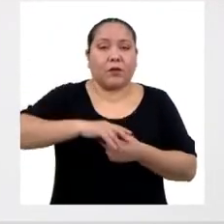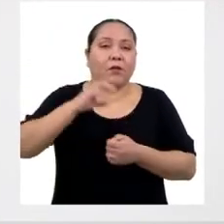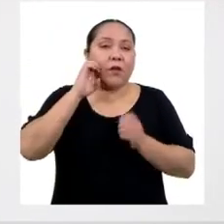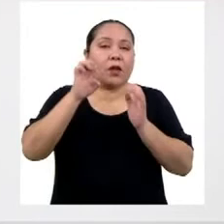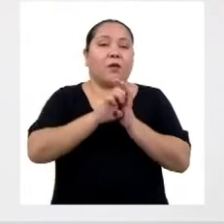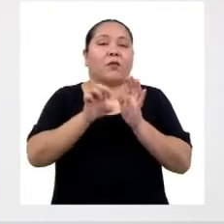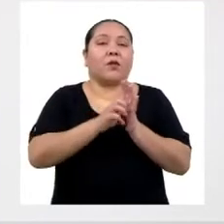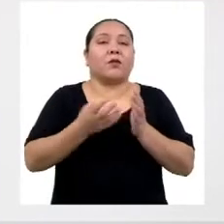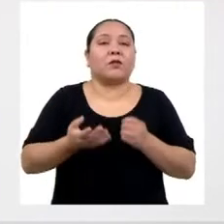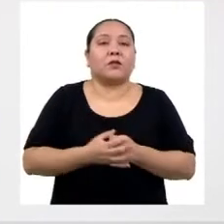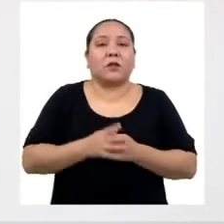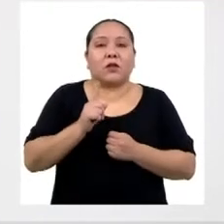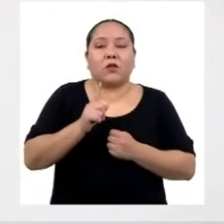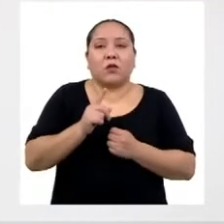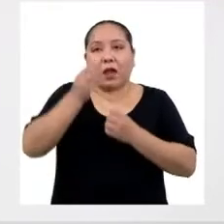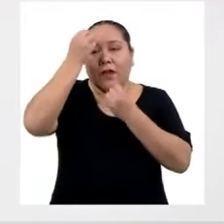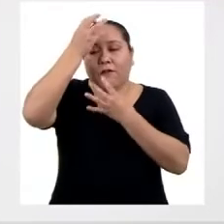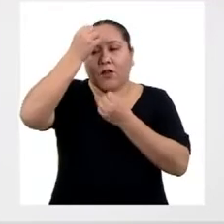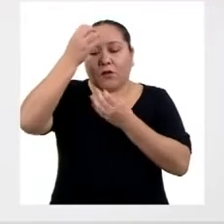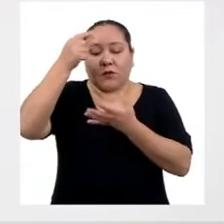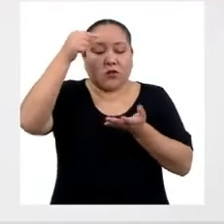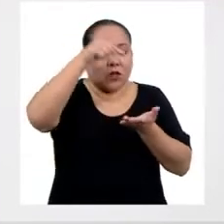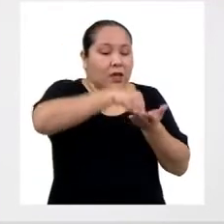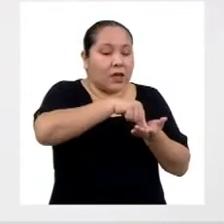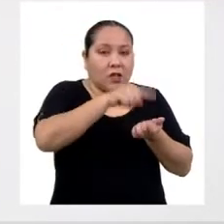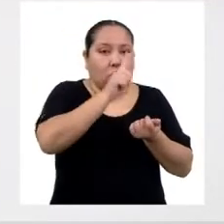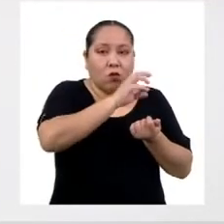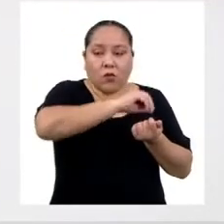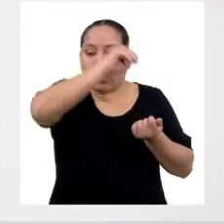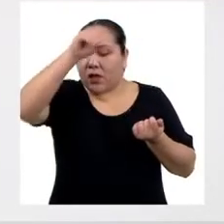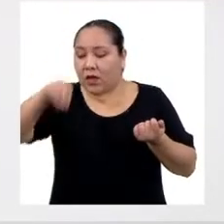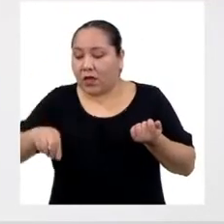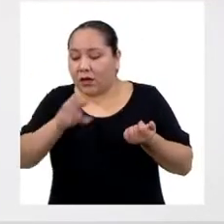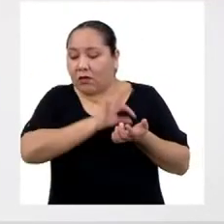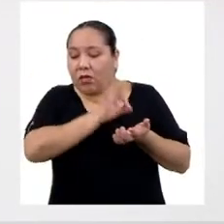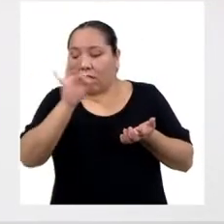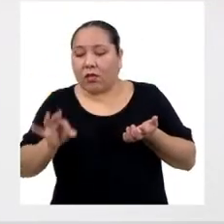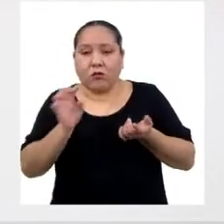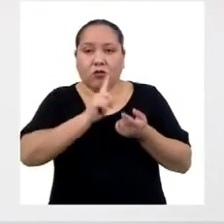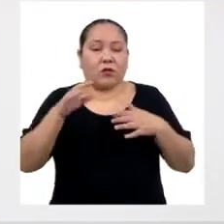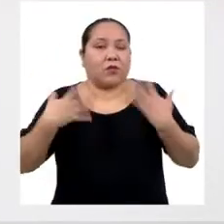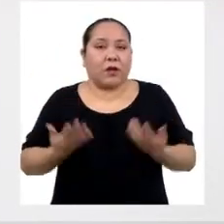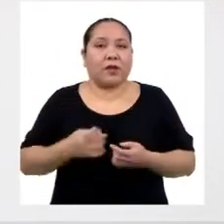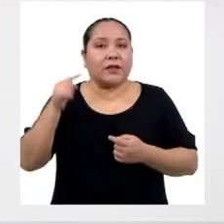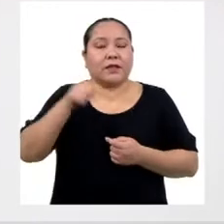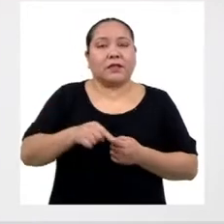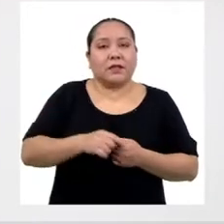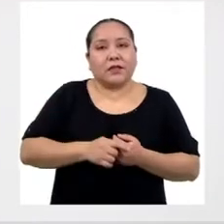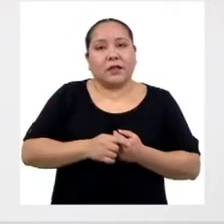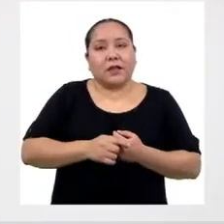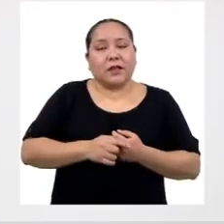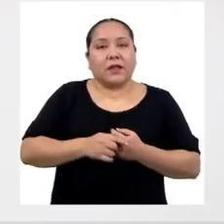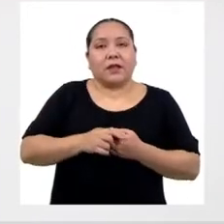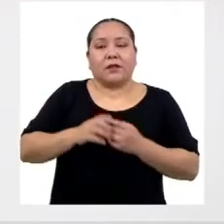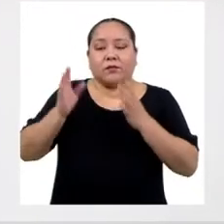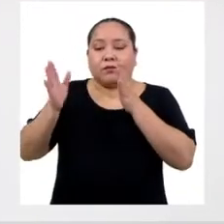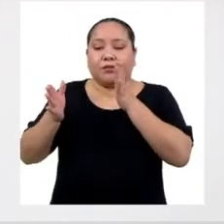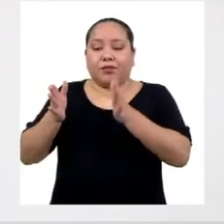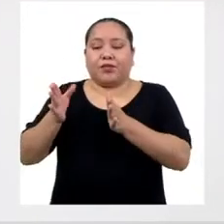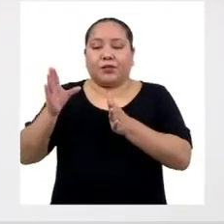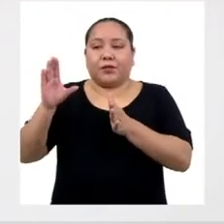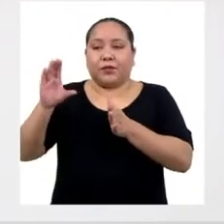dato pertenece a un intervalo determinado, ya no debe pertenecer al otro. Esto se logra con intervalos cerrados